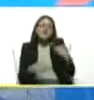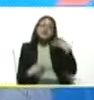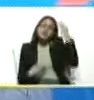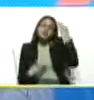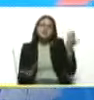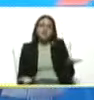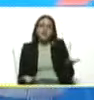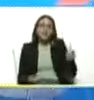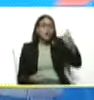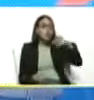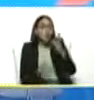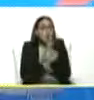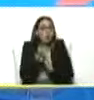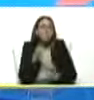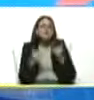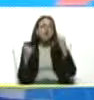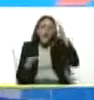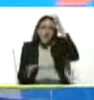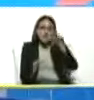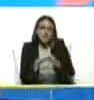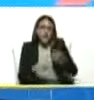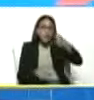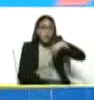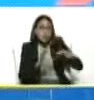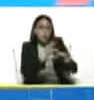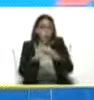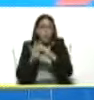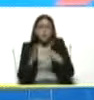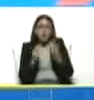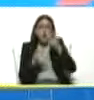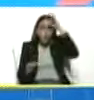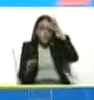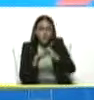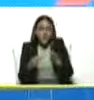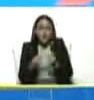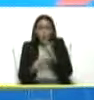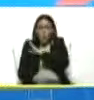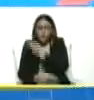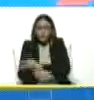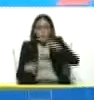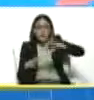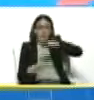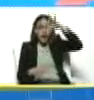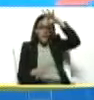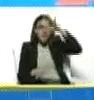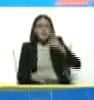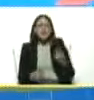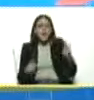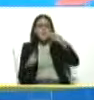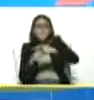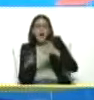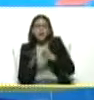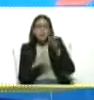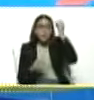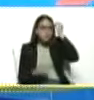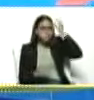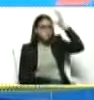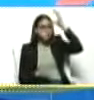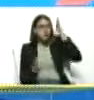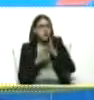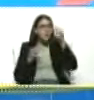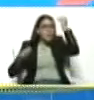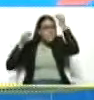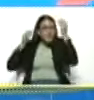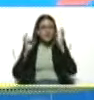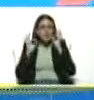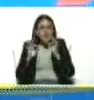Y si unimos nuestra fe, nuestra fuerza espiritual, a nuestra capacidad, inteligencia, al pensamiento y a una